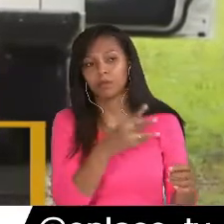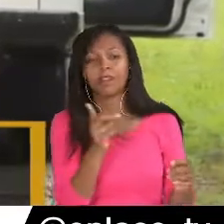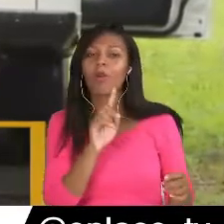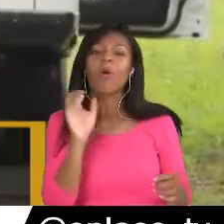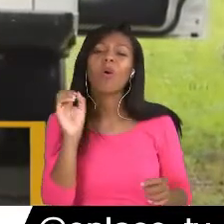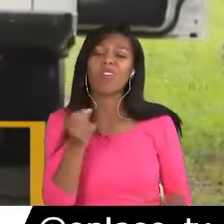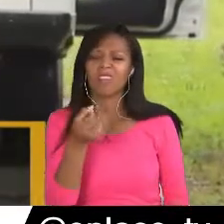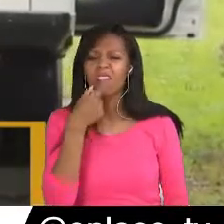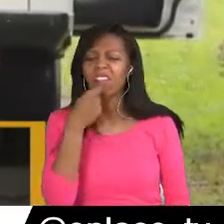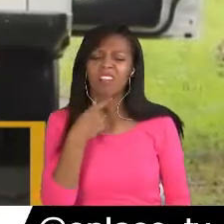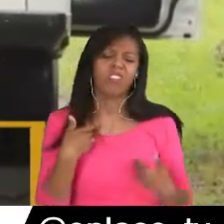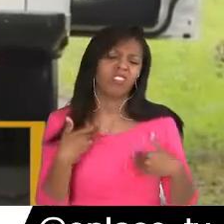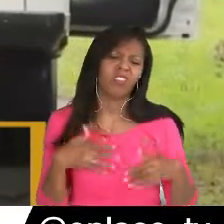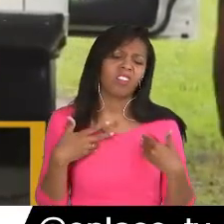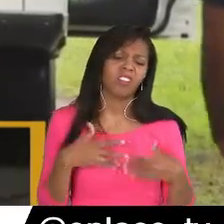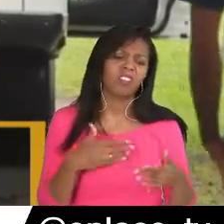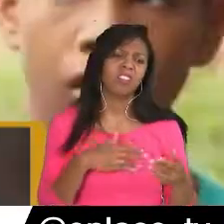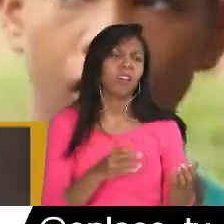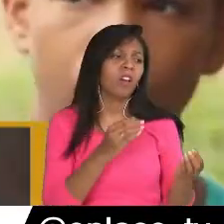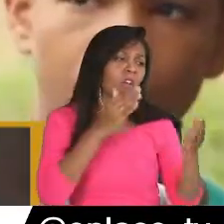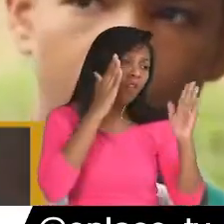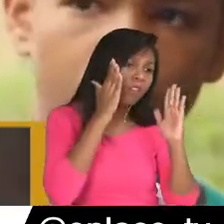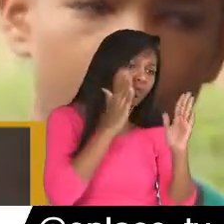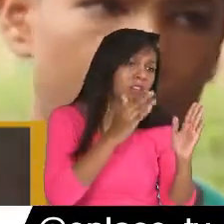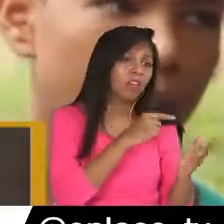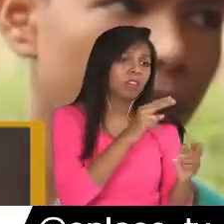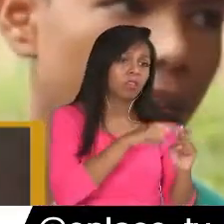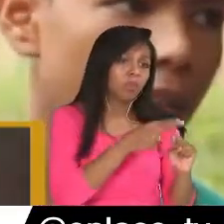Y le hacía más caso a la sobrina o a la hermana, pero